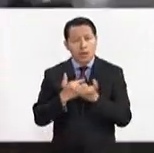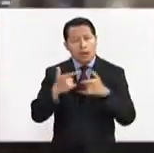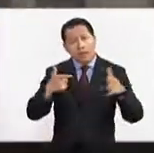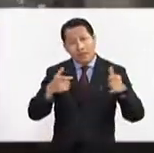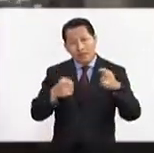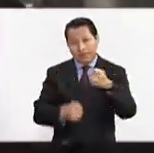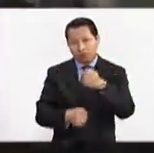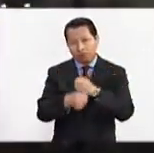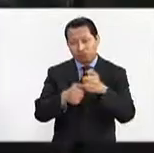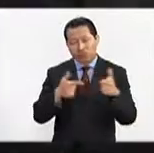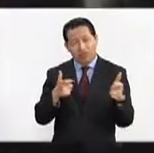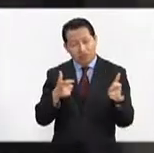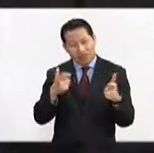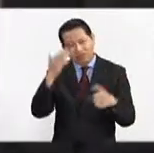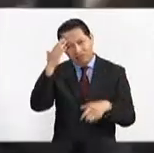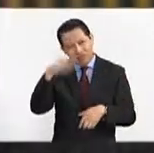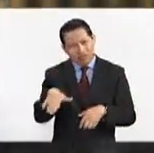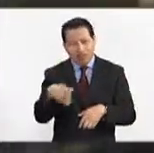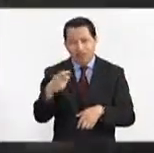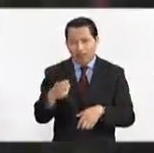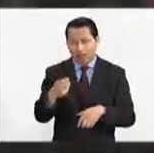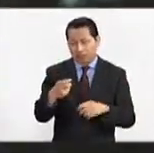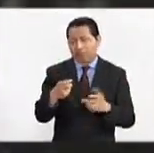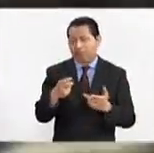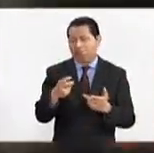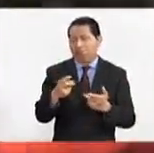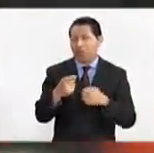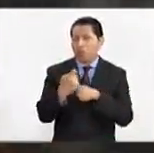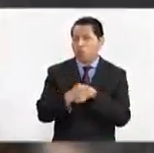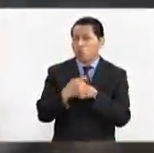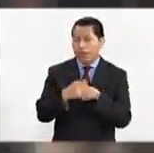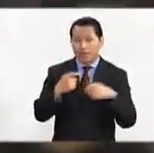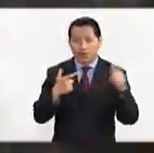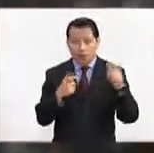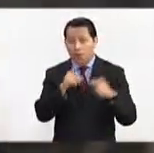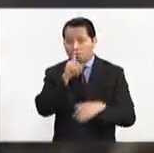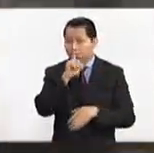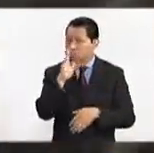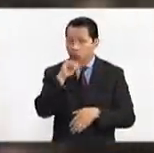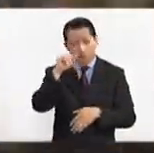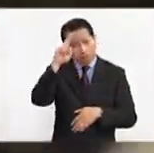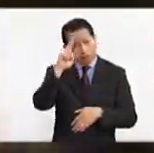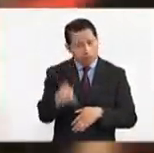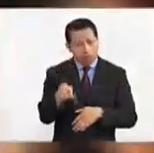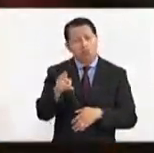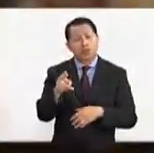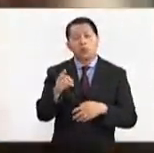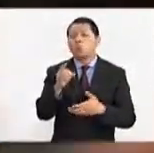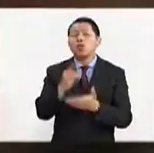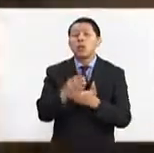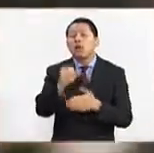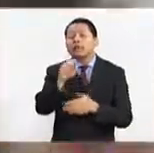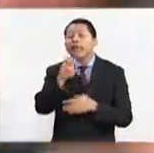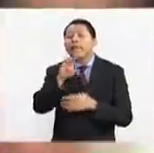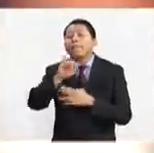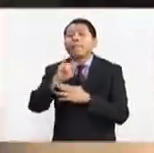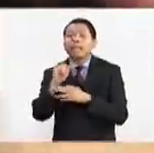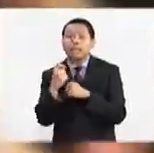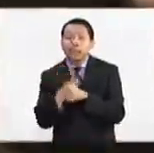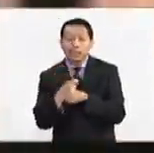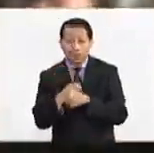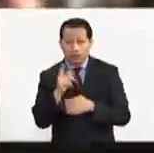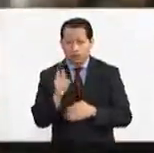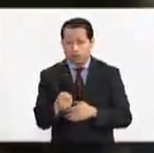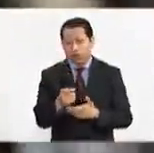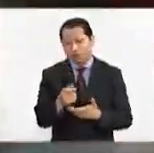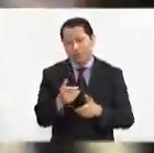cual es ilegal. Como sabemos, en este país solamente se pueden comprar rifles semiautomáticos, pero con un equipo muy sencillo se pueden convertir en rifles